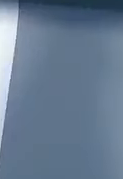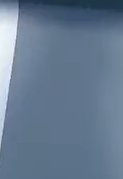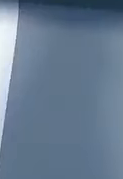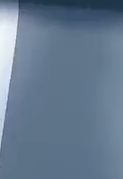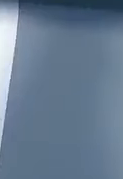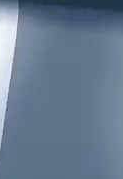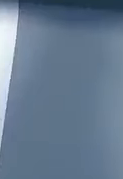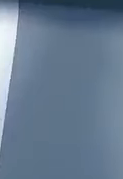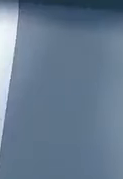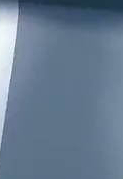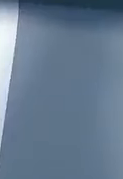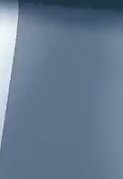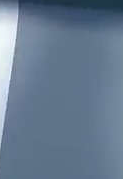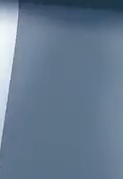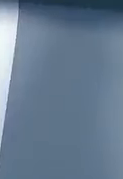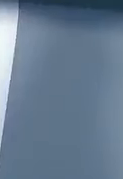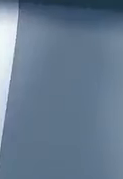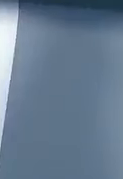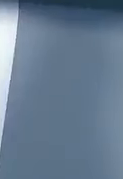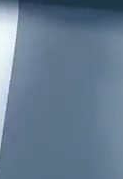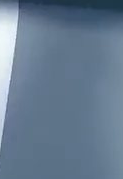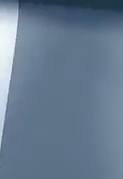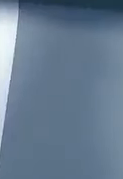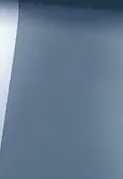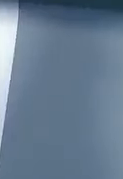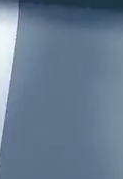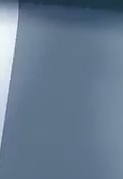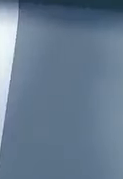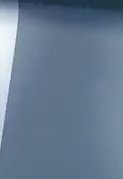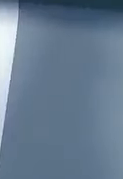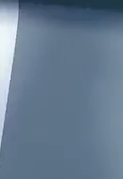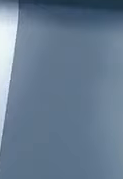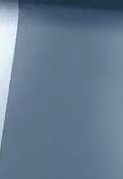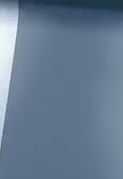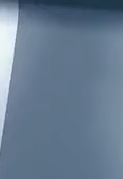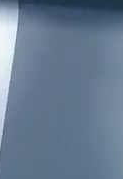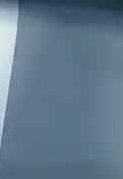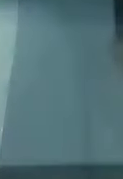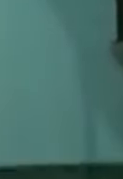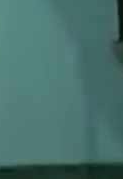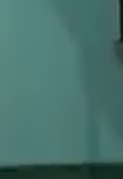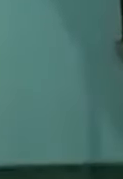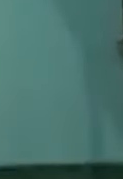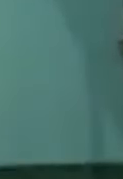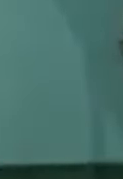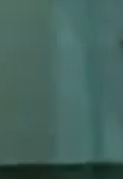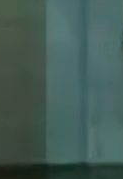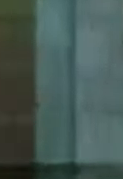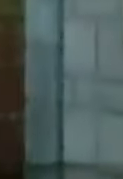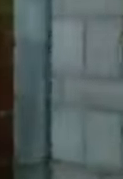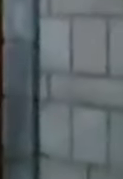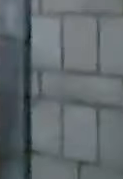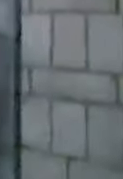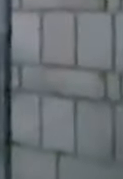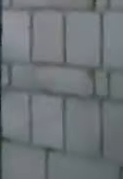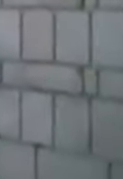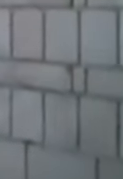Bienvenidos al presente contacto de último minuto. A esta hora se genera información presidencial. Veamos, buenas noches.